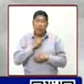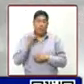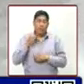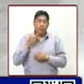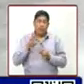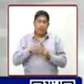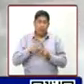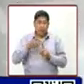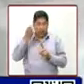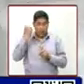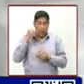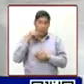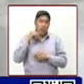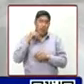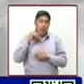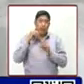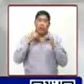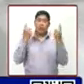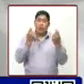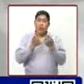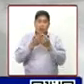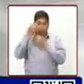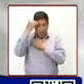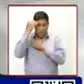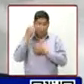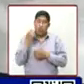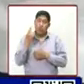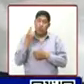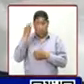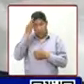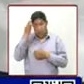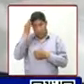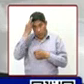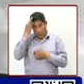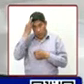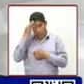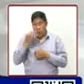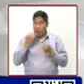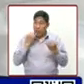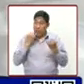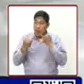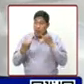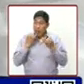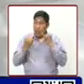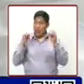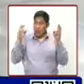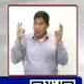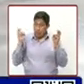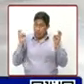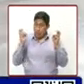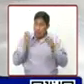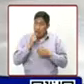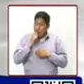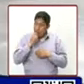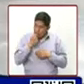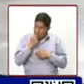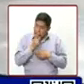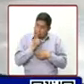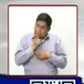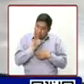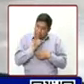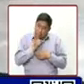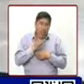pederastia en Bolivia, en el departamento de Santa Cruz. Uno de los fiscales nos acaba de informar de que el caso está en